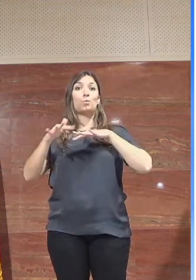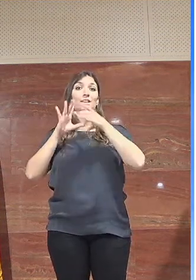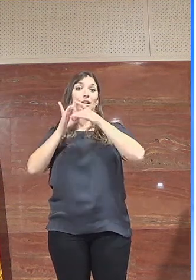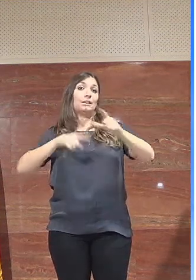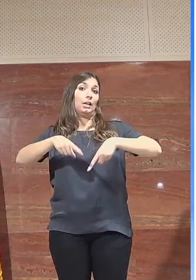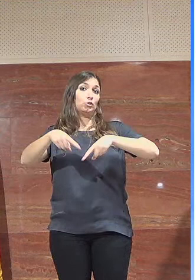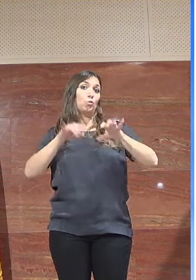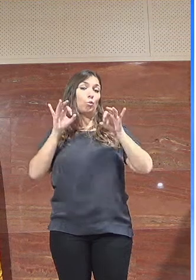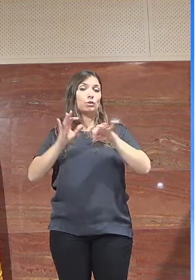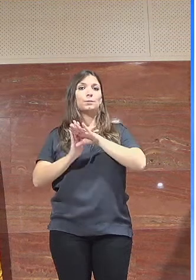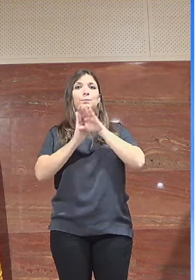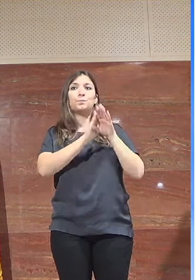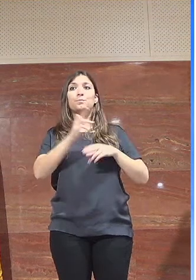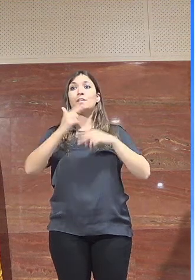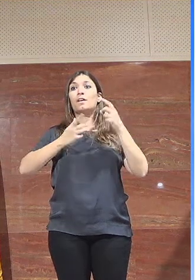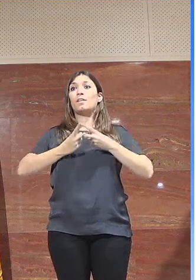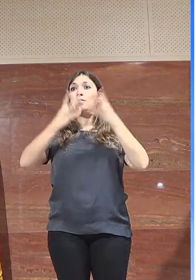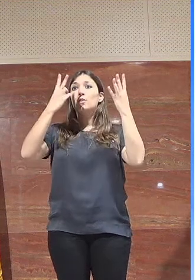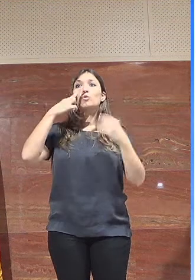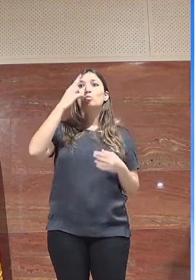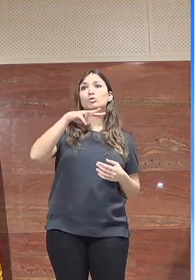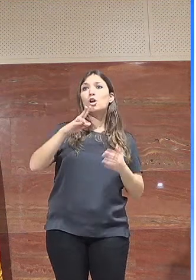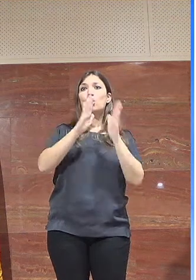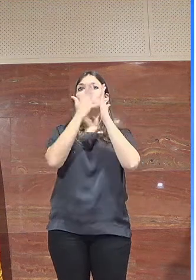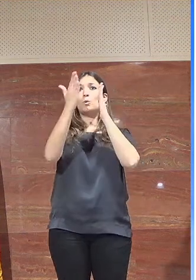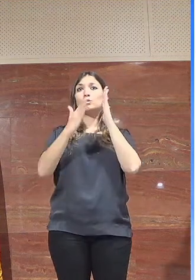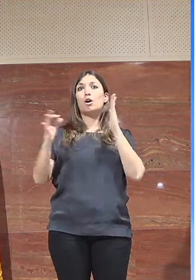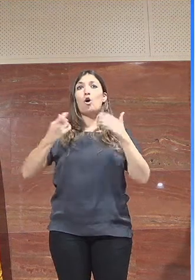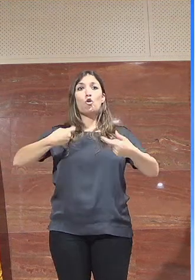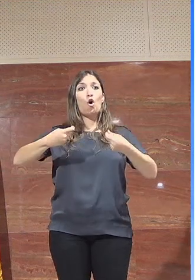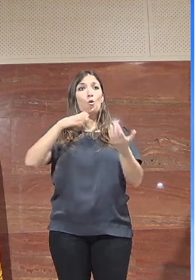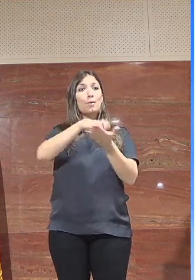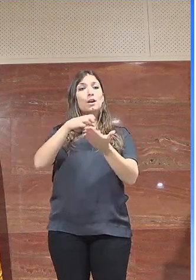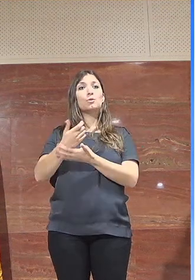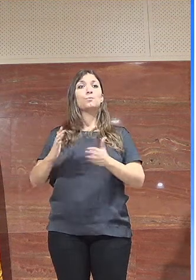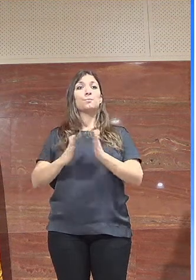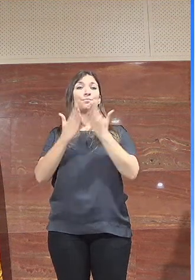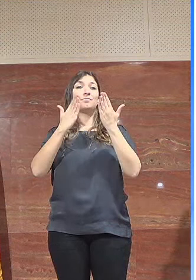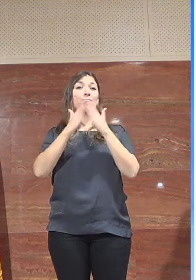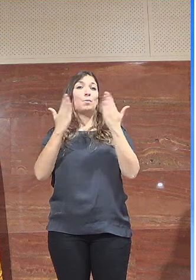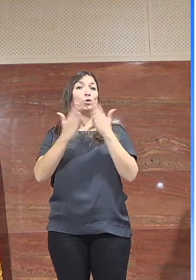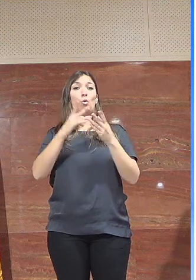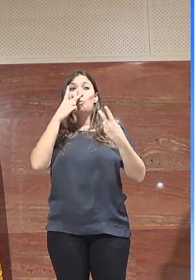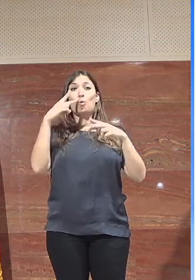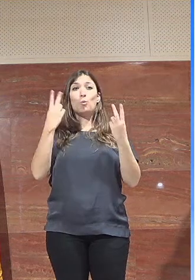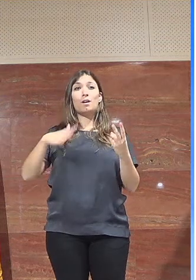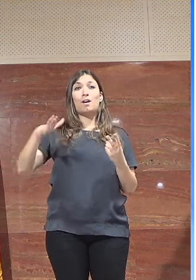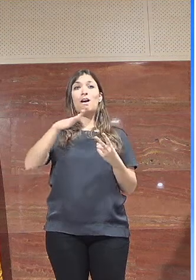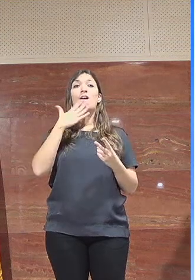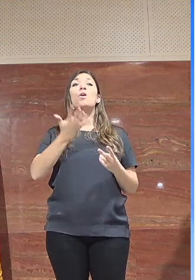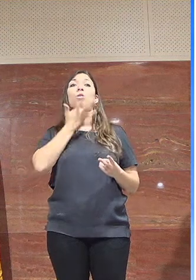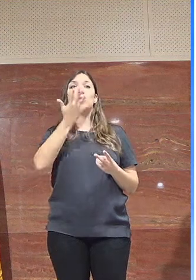transporte. En cuanto a edificios, museos, bibliotecas y comercios, tenemos la Biblioteca Pública del Estado en